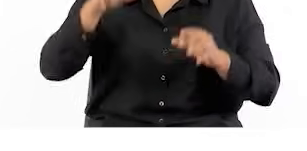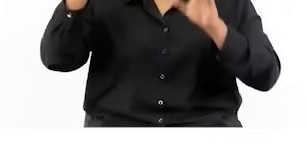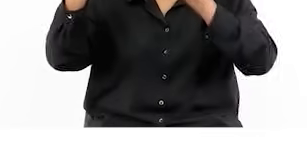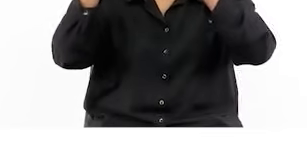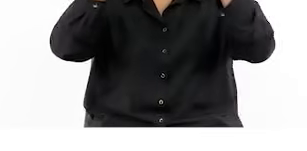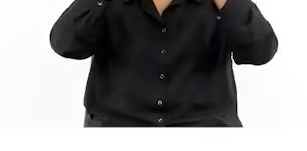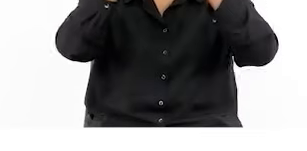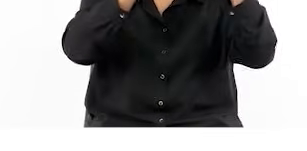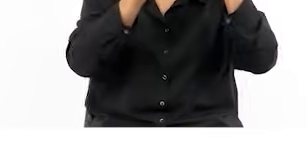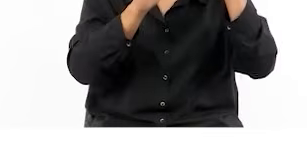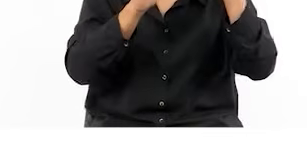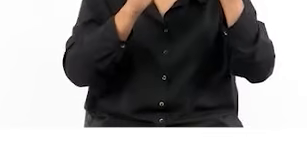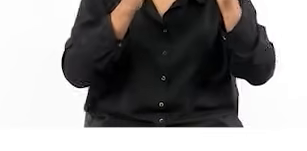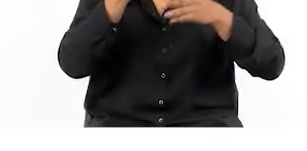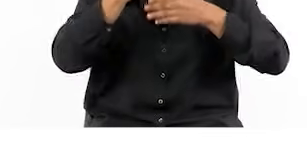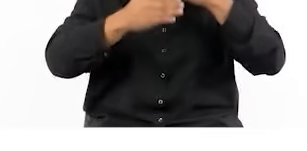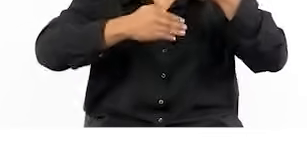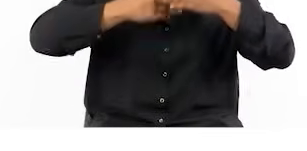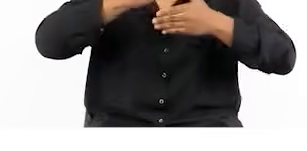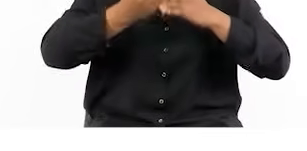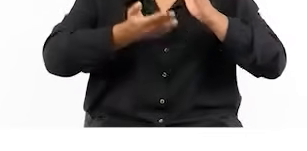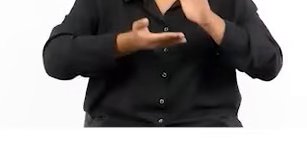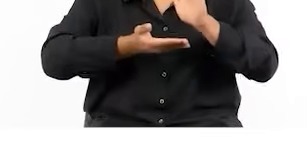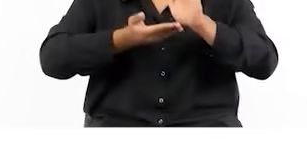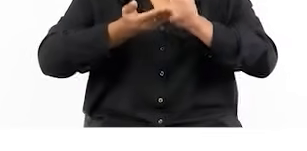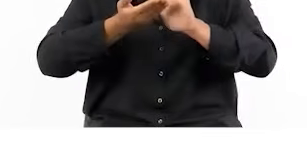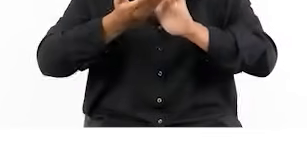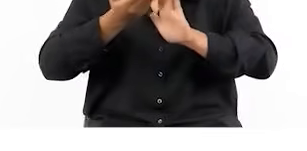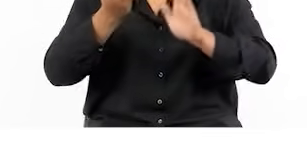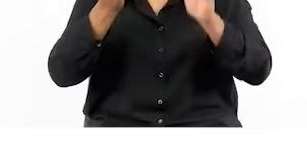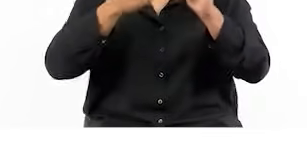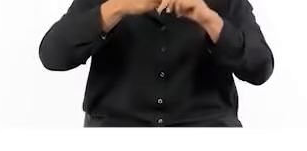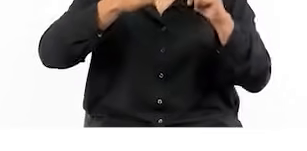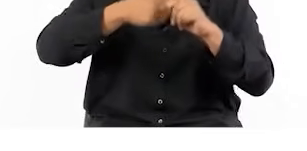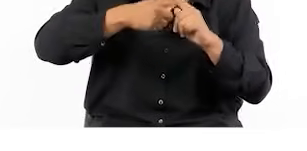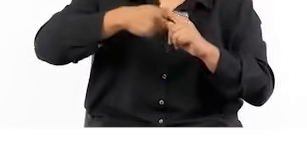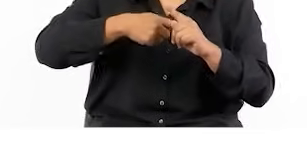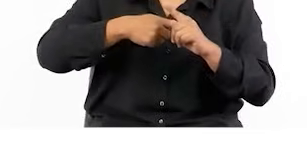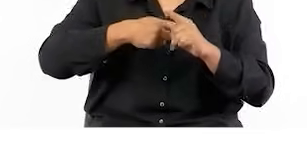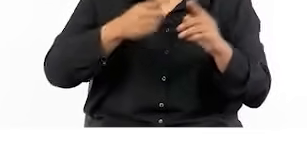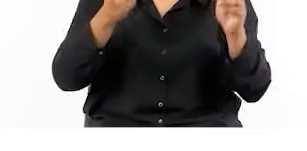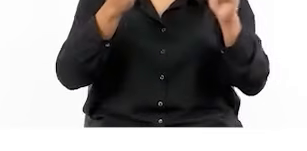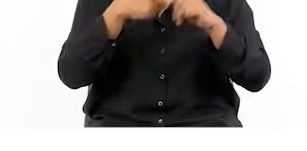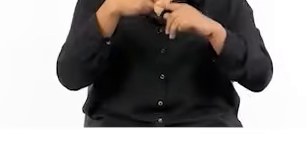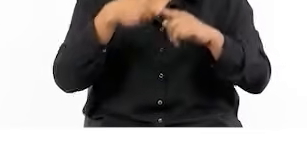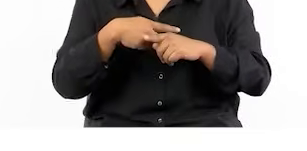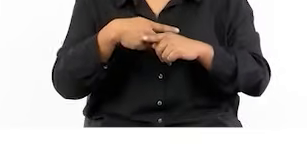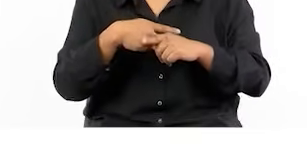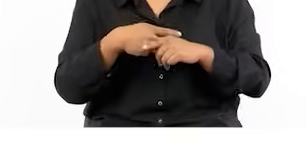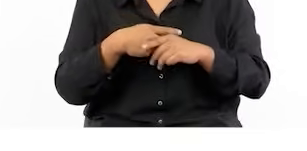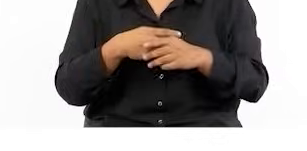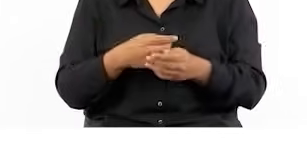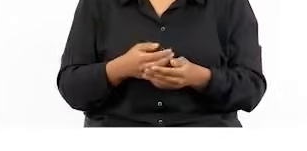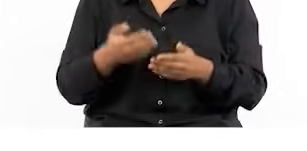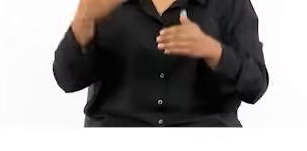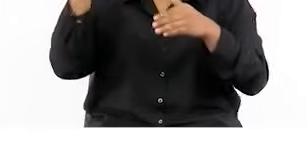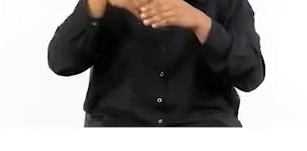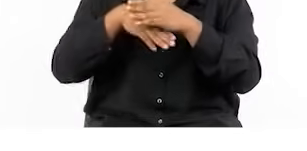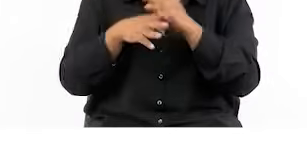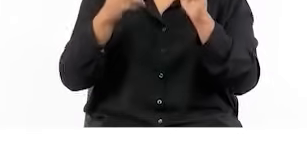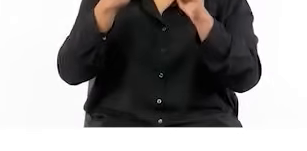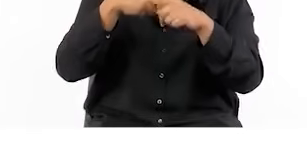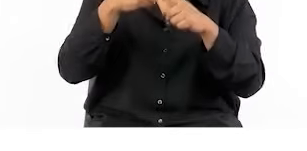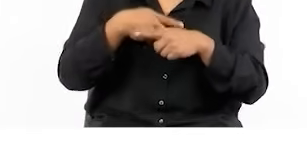lo siguiente. Una vez la estrella se forma, inicia un proceso de desarrollo y evolución. La estrella cambia